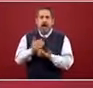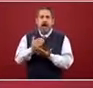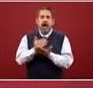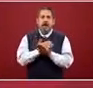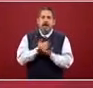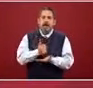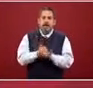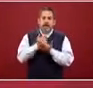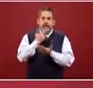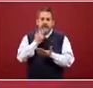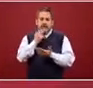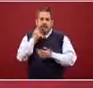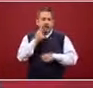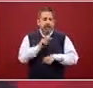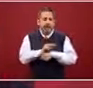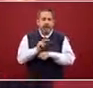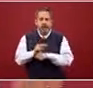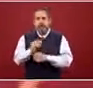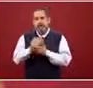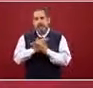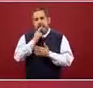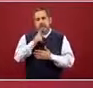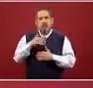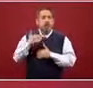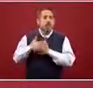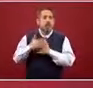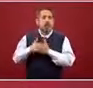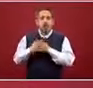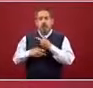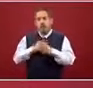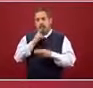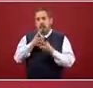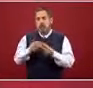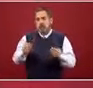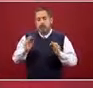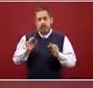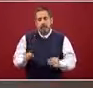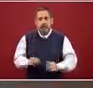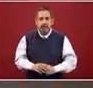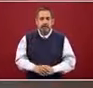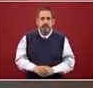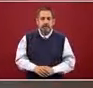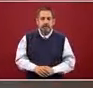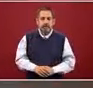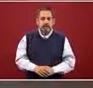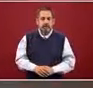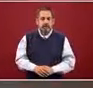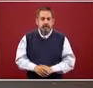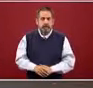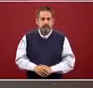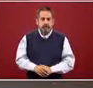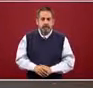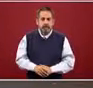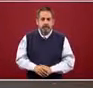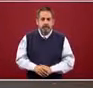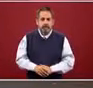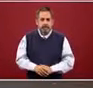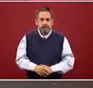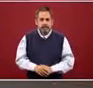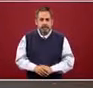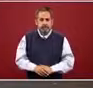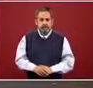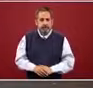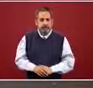como de vigilancia, es lo que nos lleva a un resultado final que puede ser exitoso. ¿Qué indicador exactamente dentro